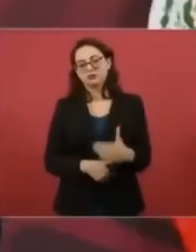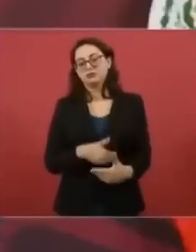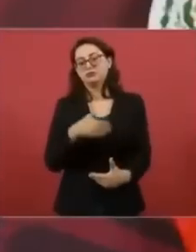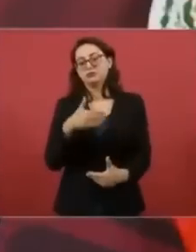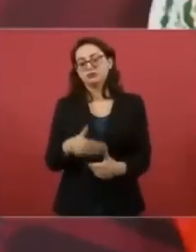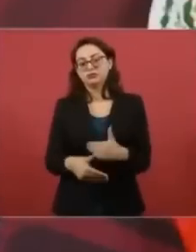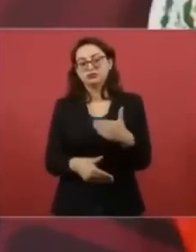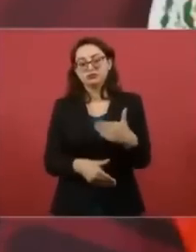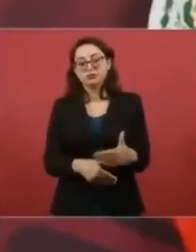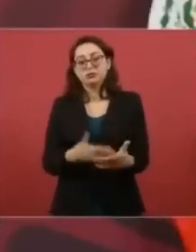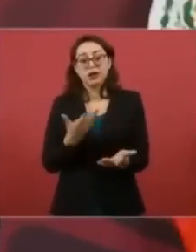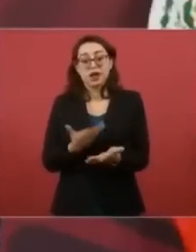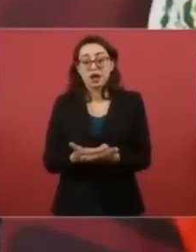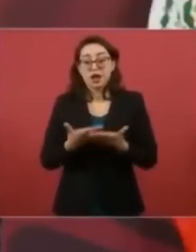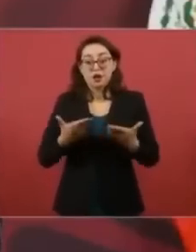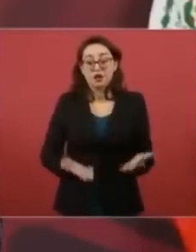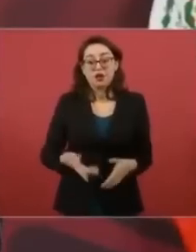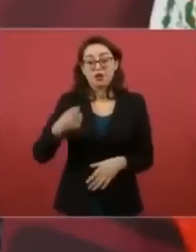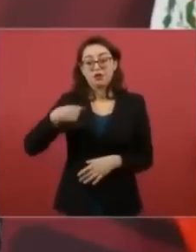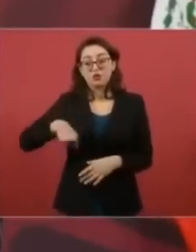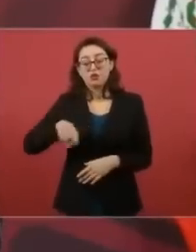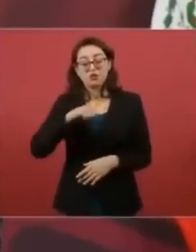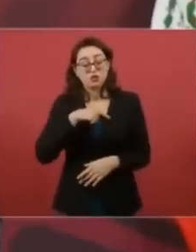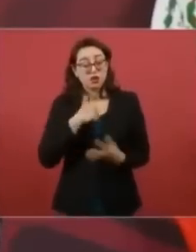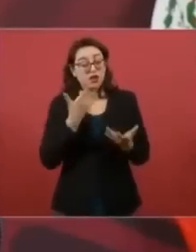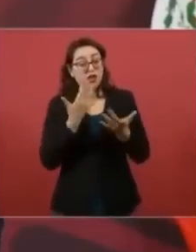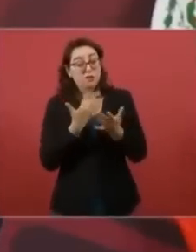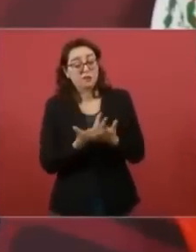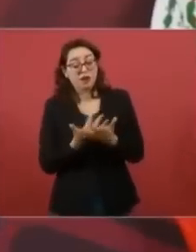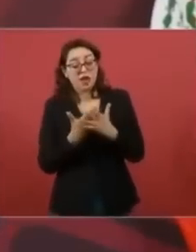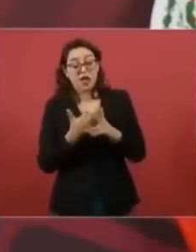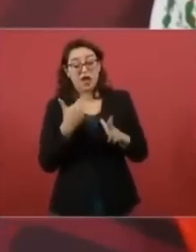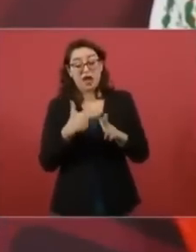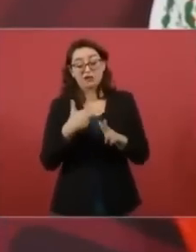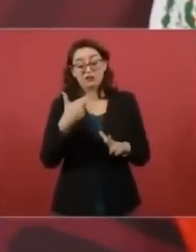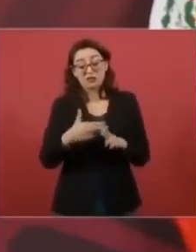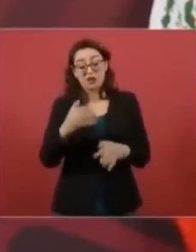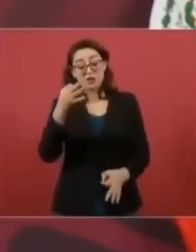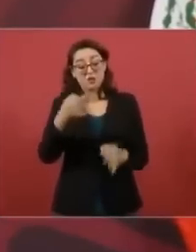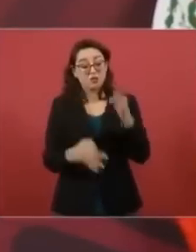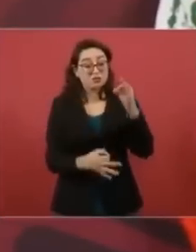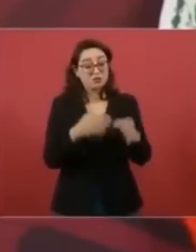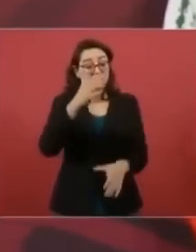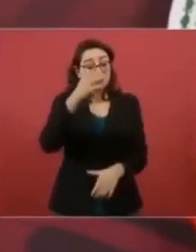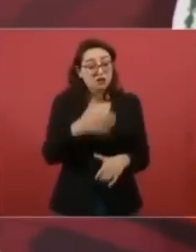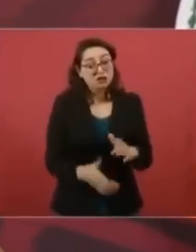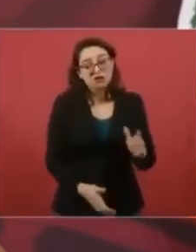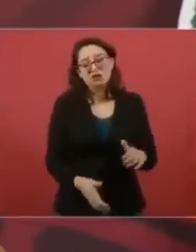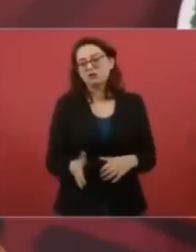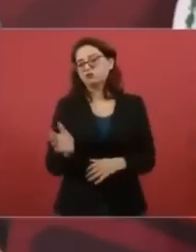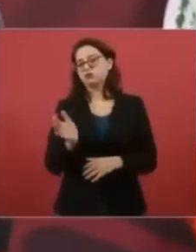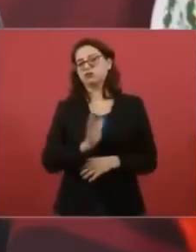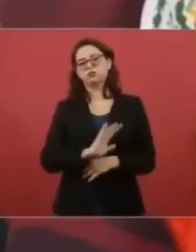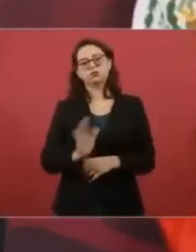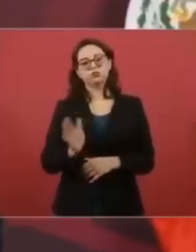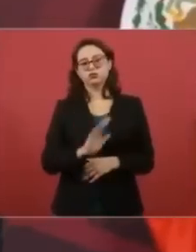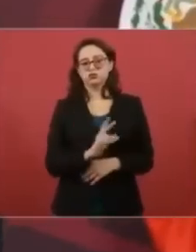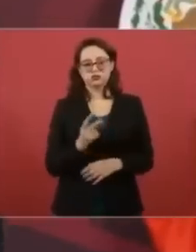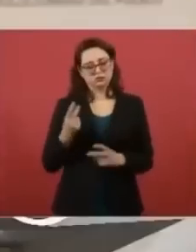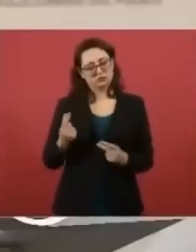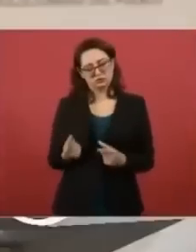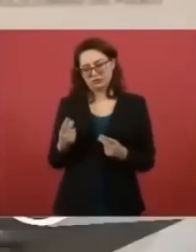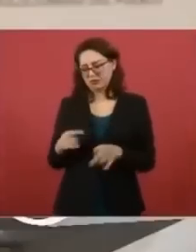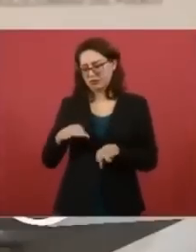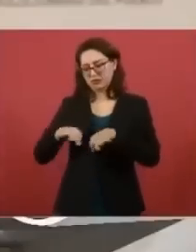y nosotros pues no podemos estar esperando, porque tiene que empezar a funcionar la